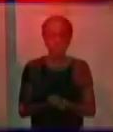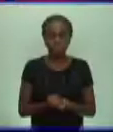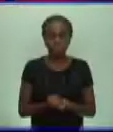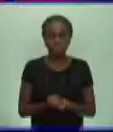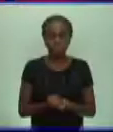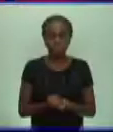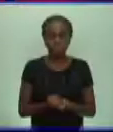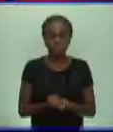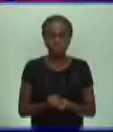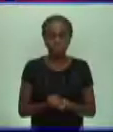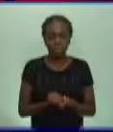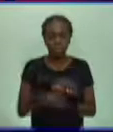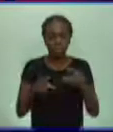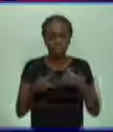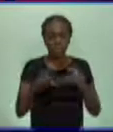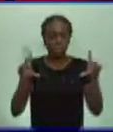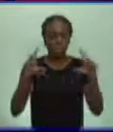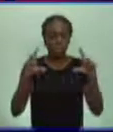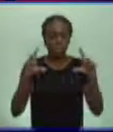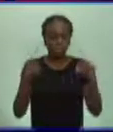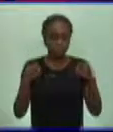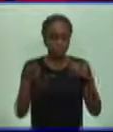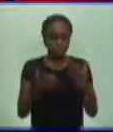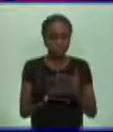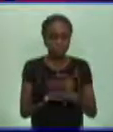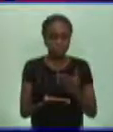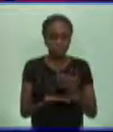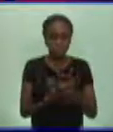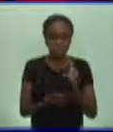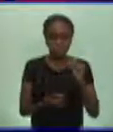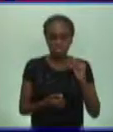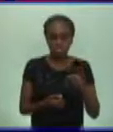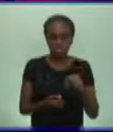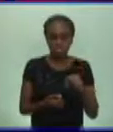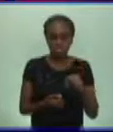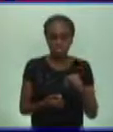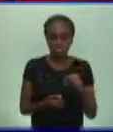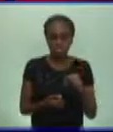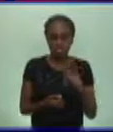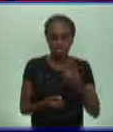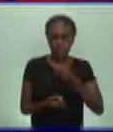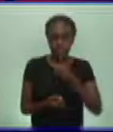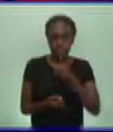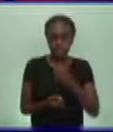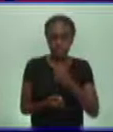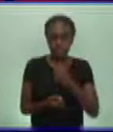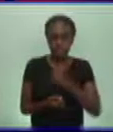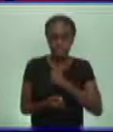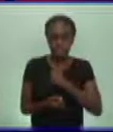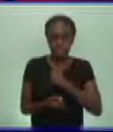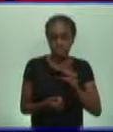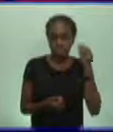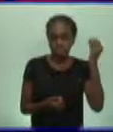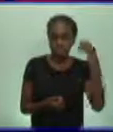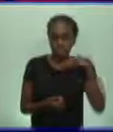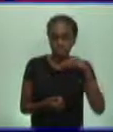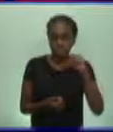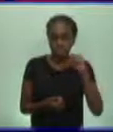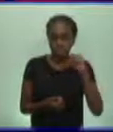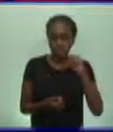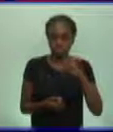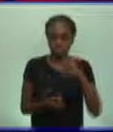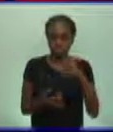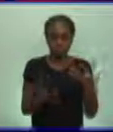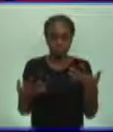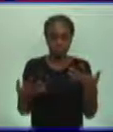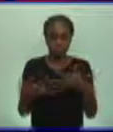texto que hemos trabajado hoy nos habla del mamoncillo y la calabaza. Quiero sugerirles que esta última deben